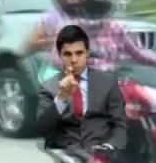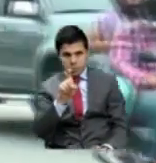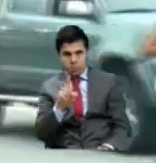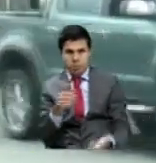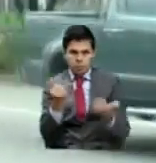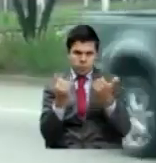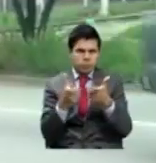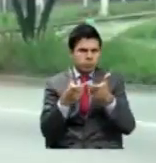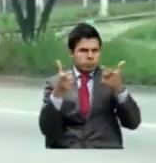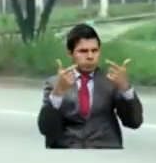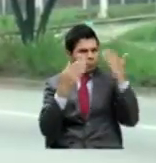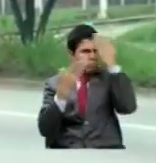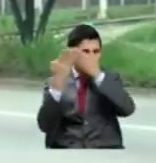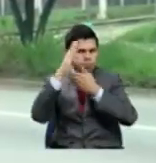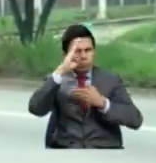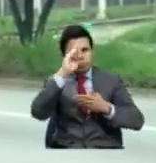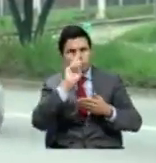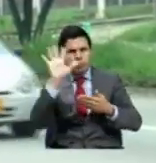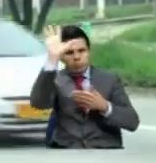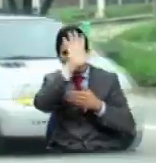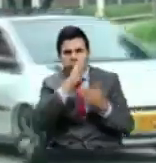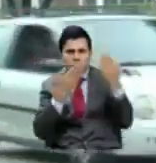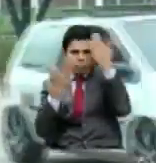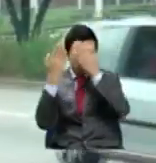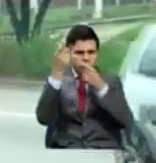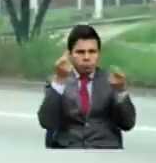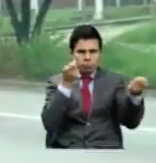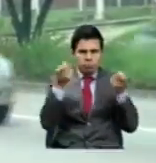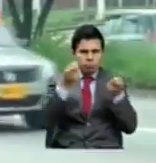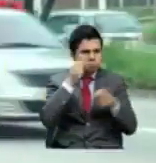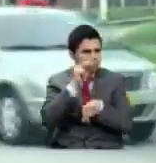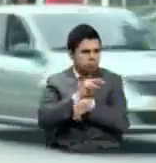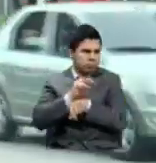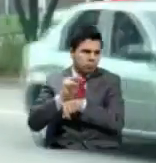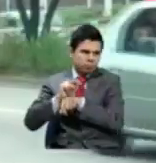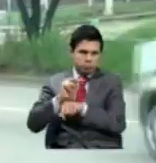evidencia que la Policía Nacional está ejerciendo mayor control y tiene más capacidades para el tema de embriaguez.